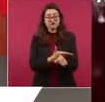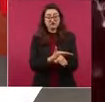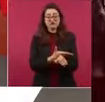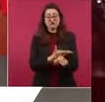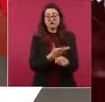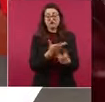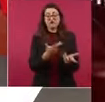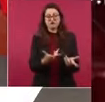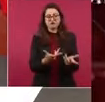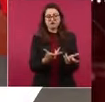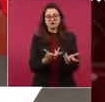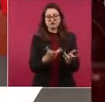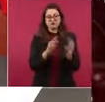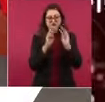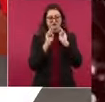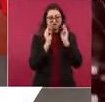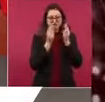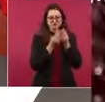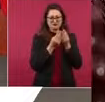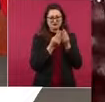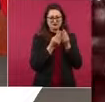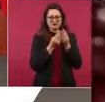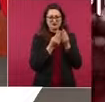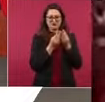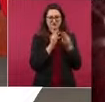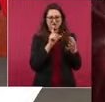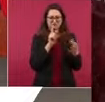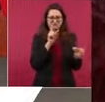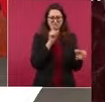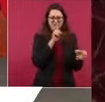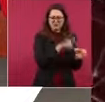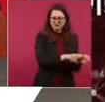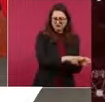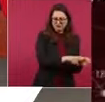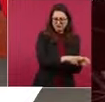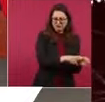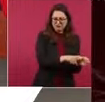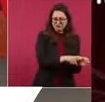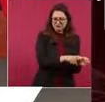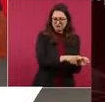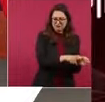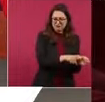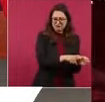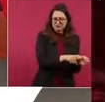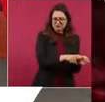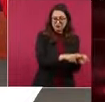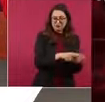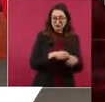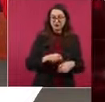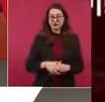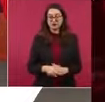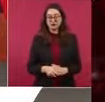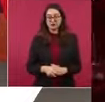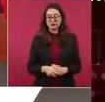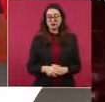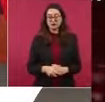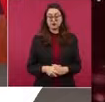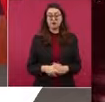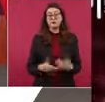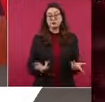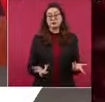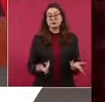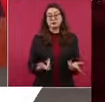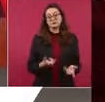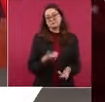porque dijo que enfrentó con toda la fuerza a la delincuencia, y es realmente lamentable el que tenga ese grado de